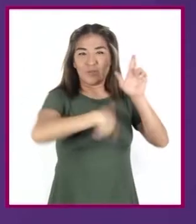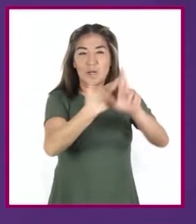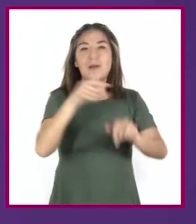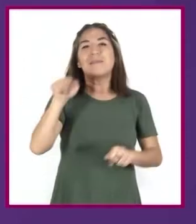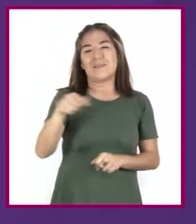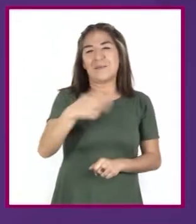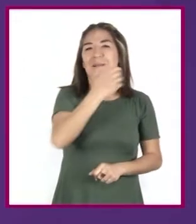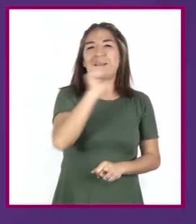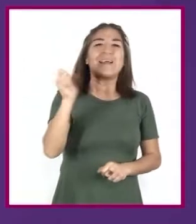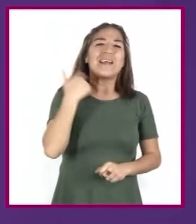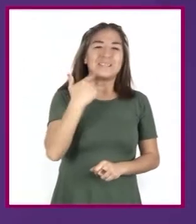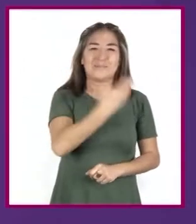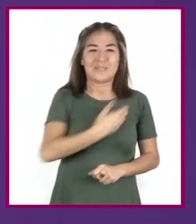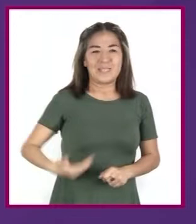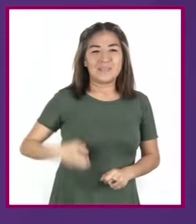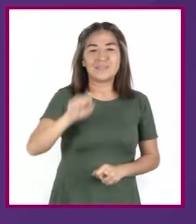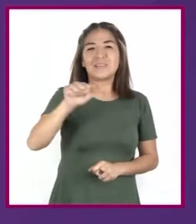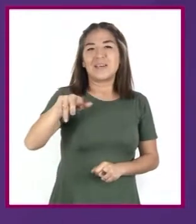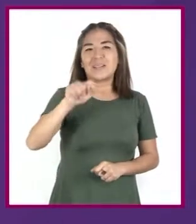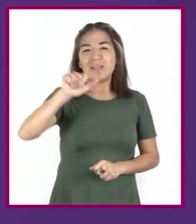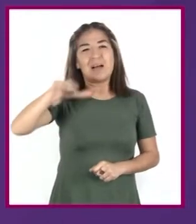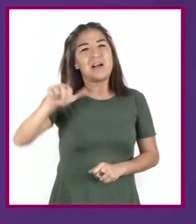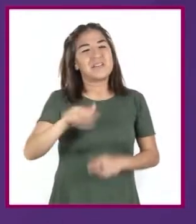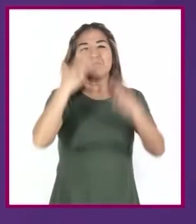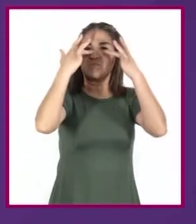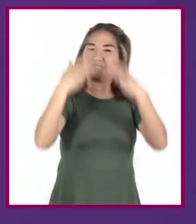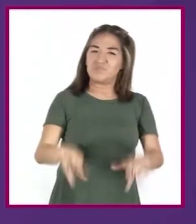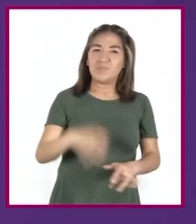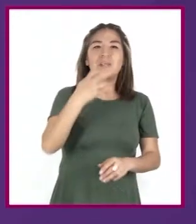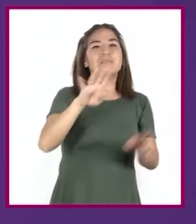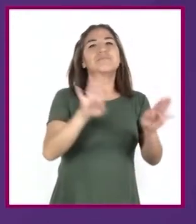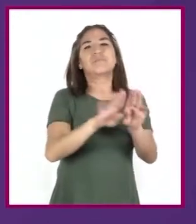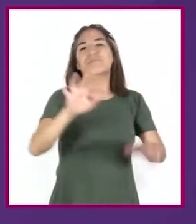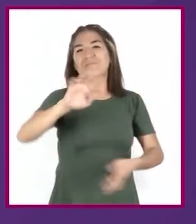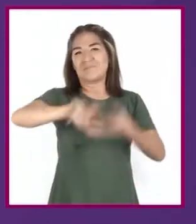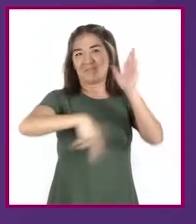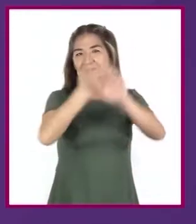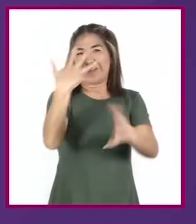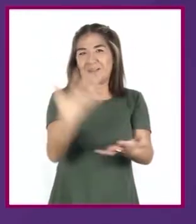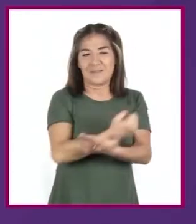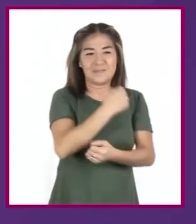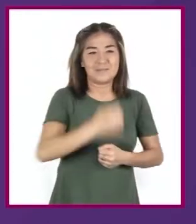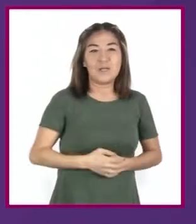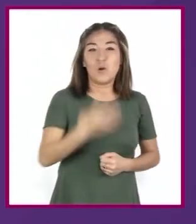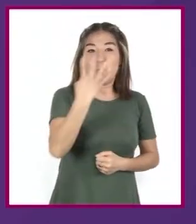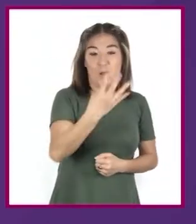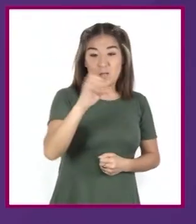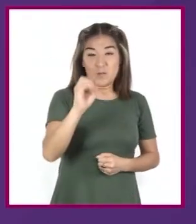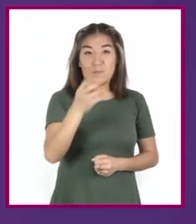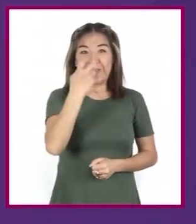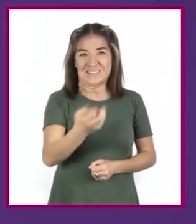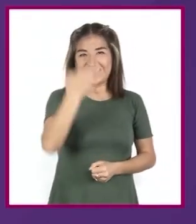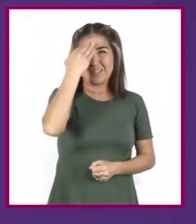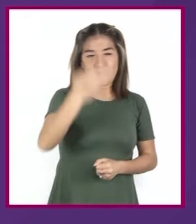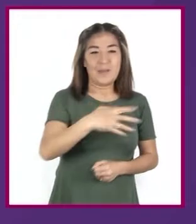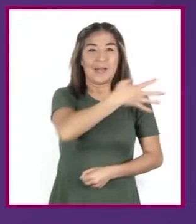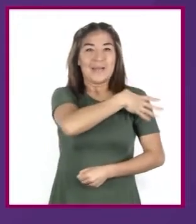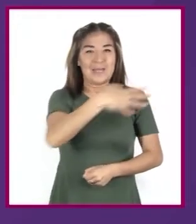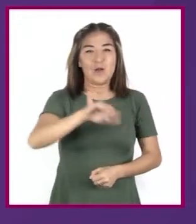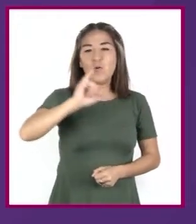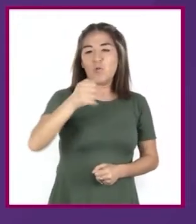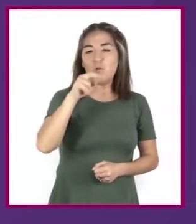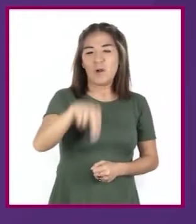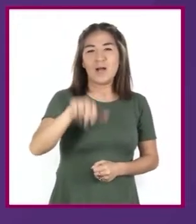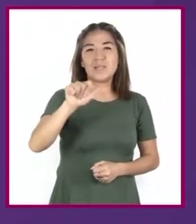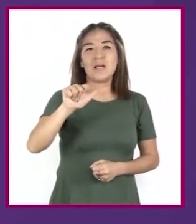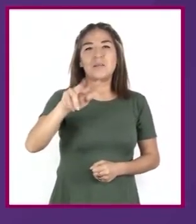Ciudad de México como resultado del triunfo de la Revolución. El 4 de octubre de ese año, el general Juan Álvarez